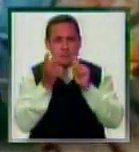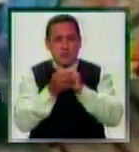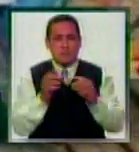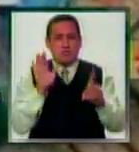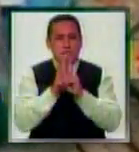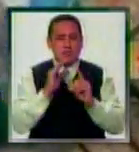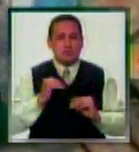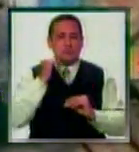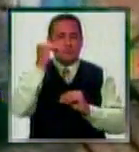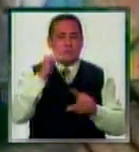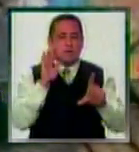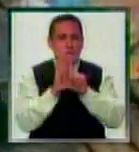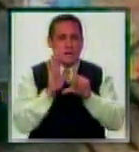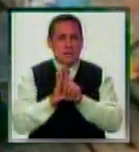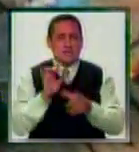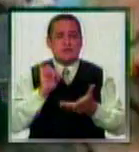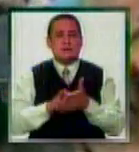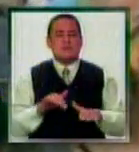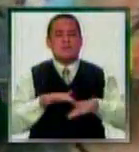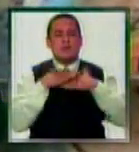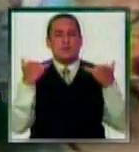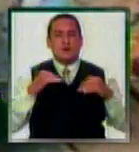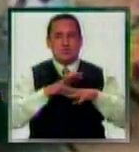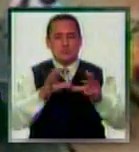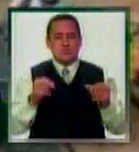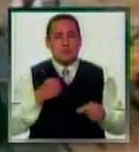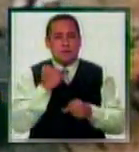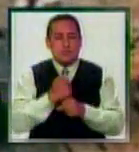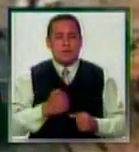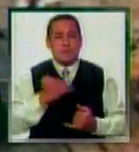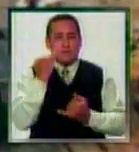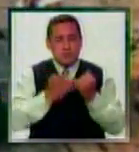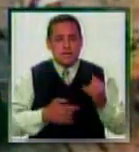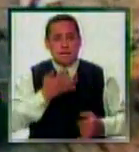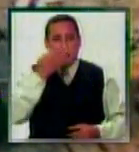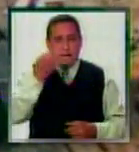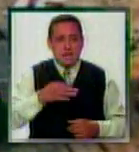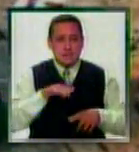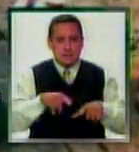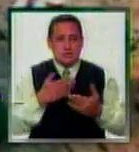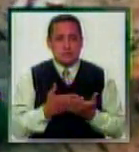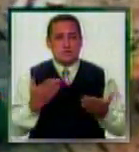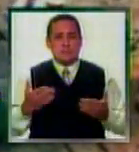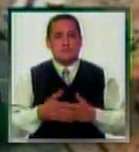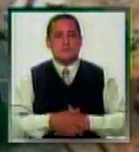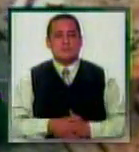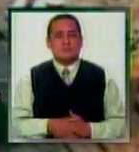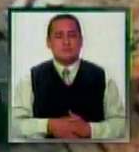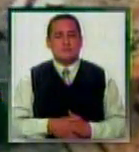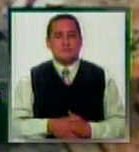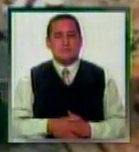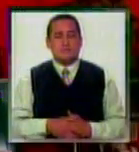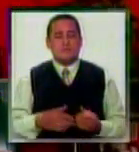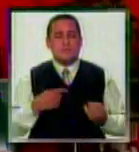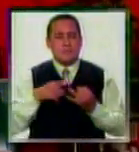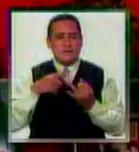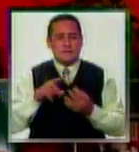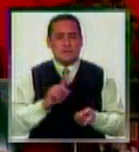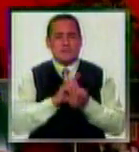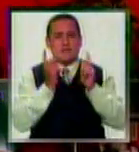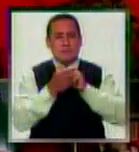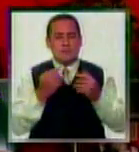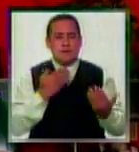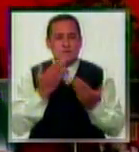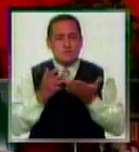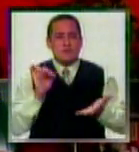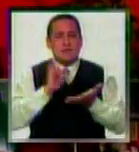decretos supremos y leyes que desnaturalizaron el empleo final y real de este producto. La serie de cambios y la forma